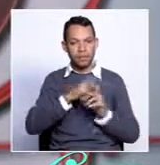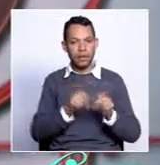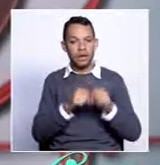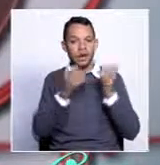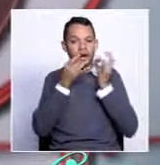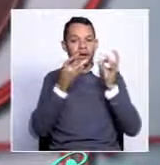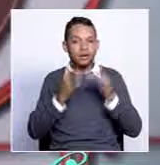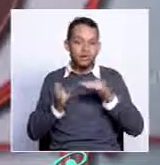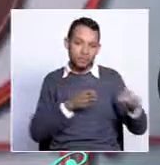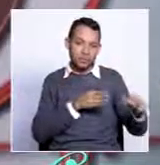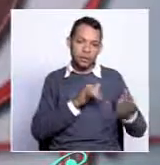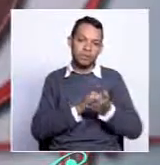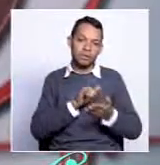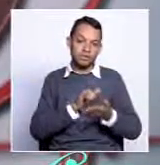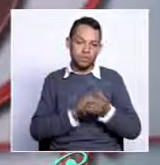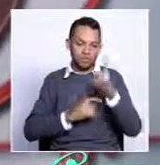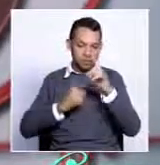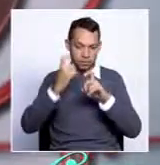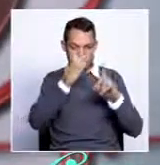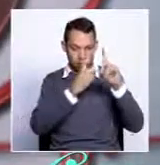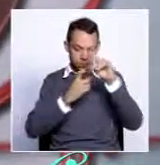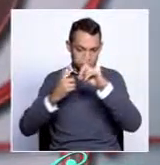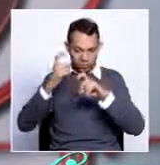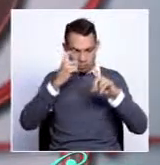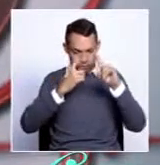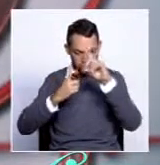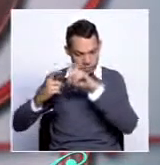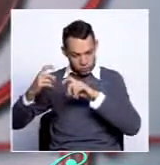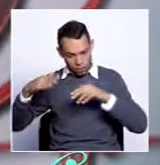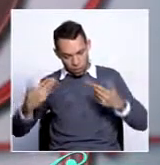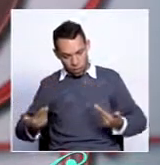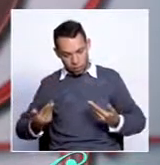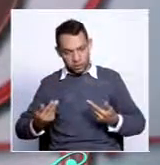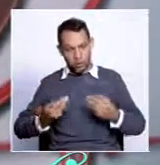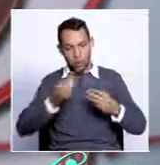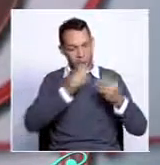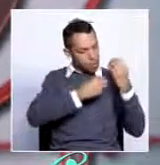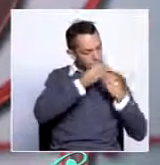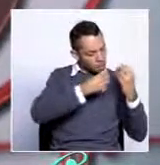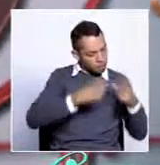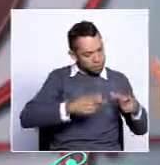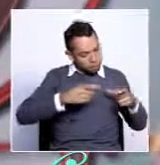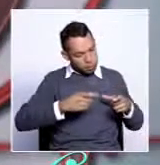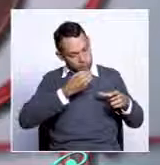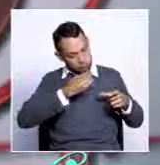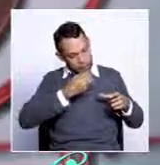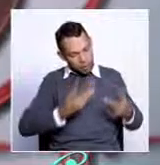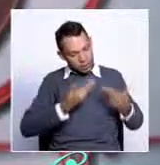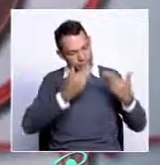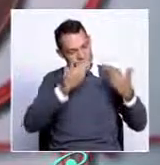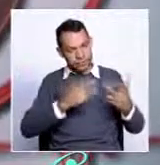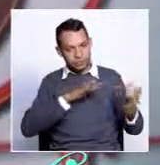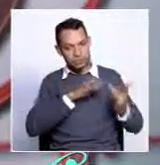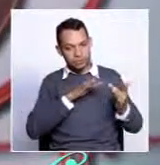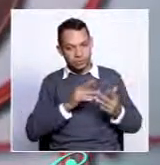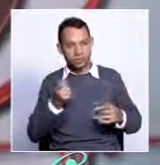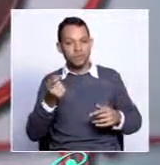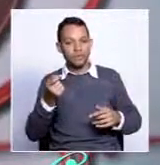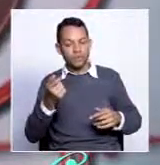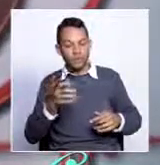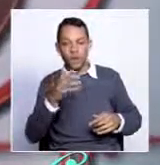entonces es una reflexión desde el punto de vista nutricional entonces tengo que comer más granos más integrales más